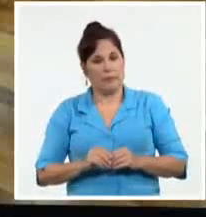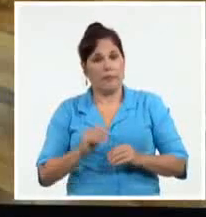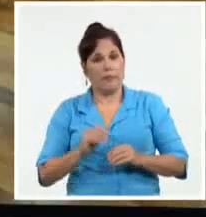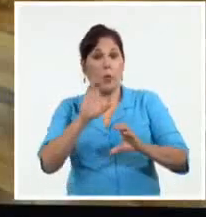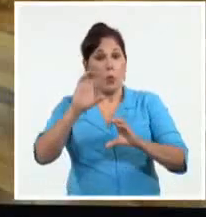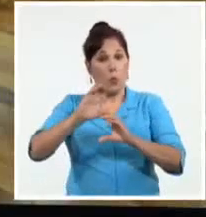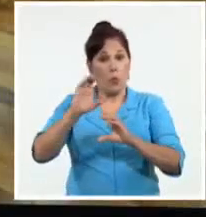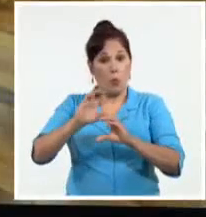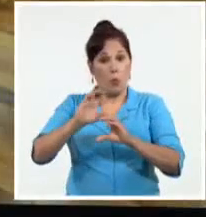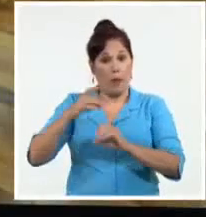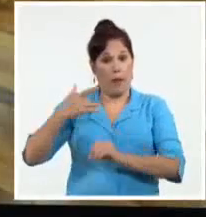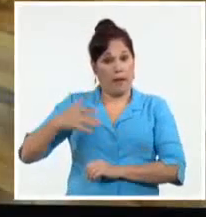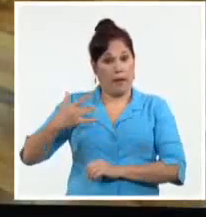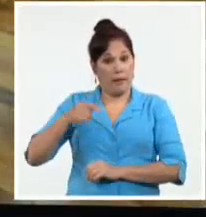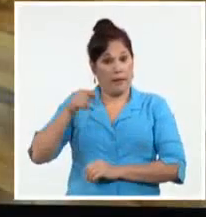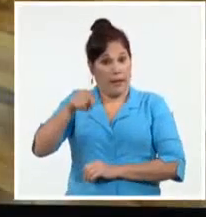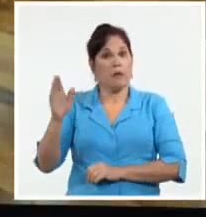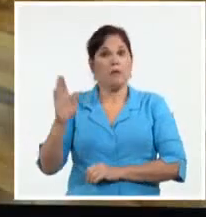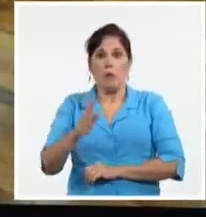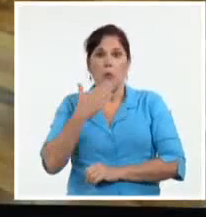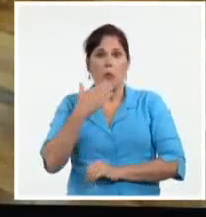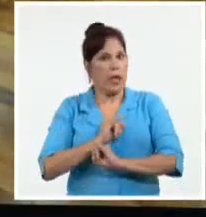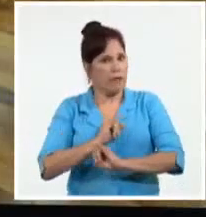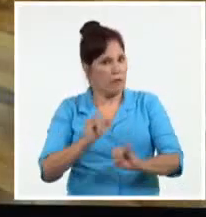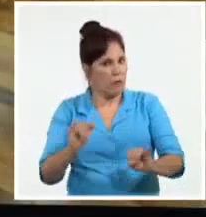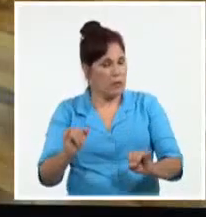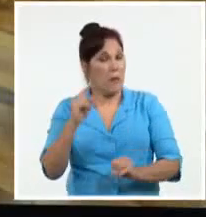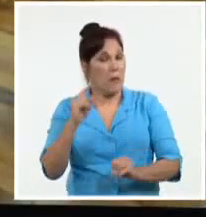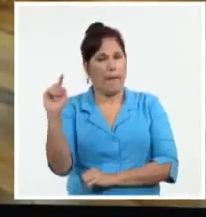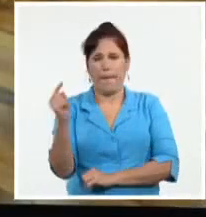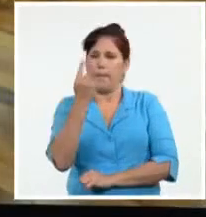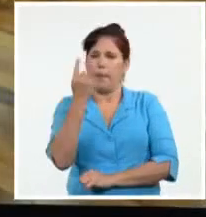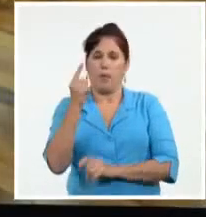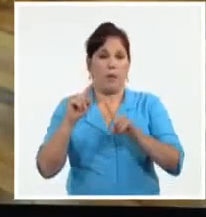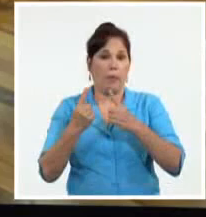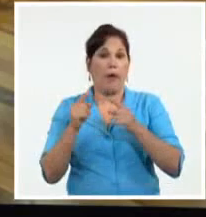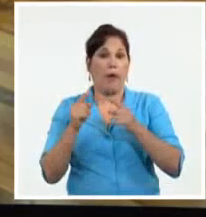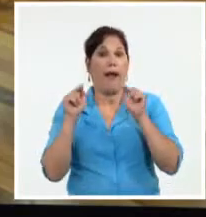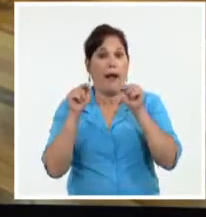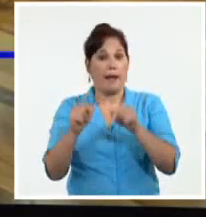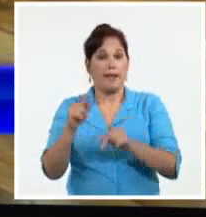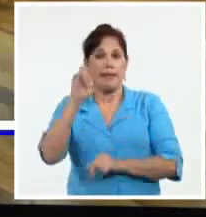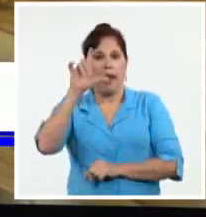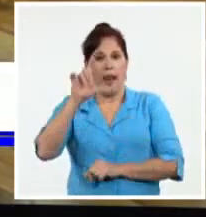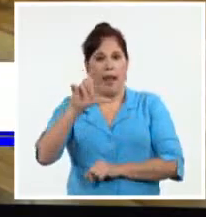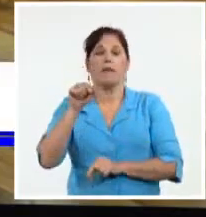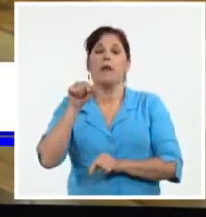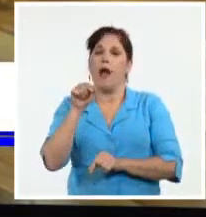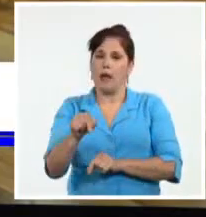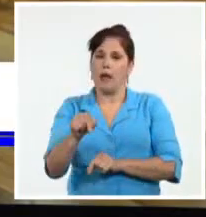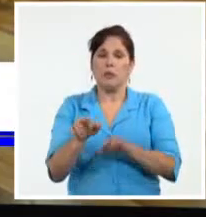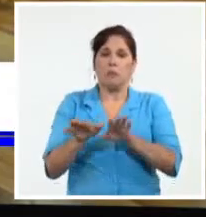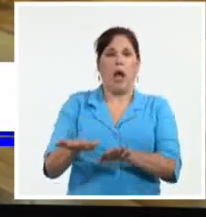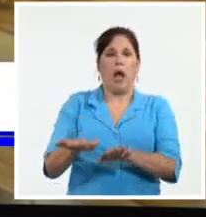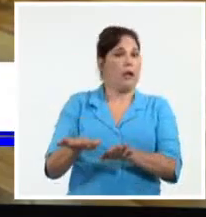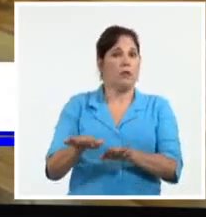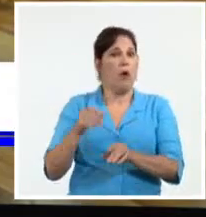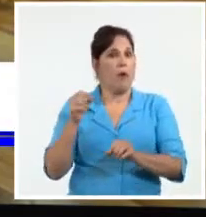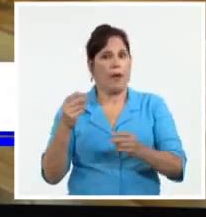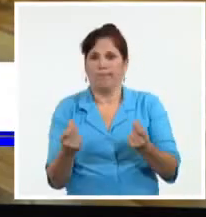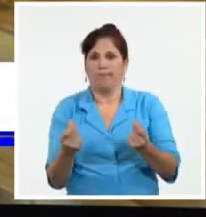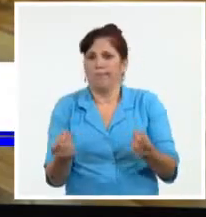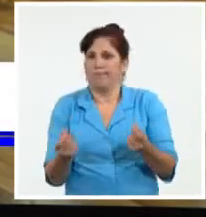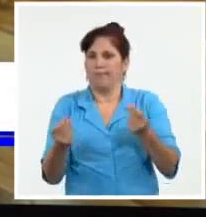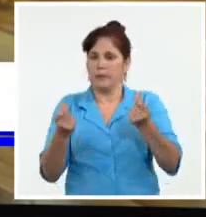La cumbre de Buenos Aires, hay que decir que trajo buenas noticias y en primerísima instancia porque CELAC salió del inmovilismo. Y es que a veces, como